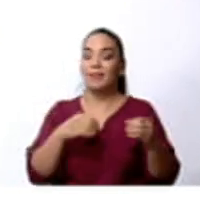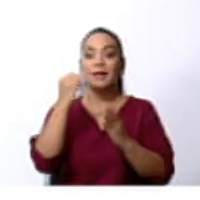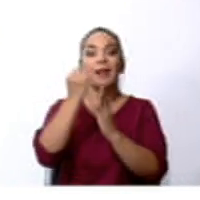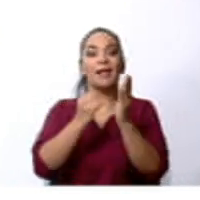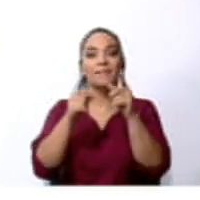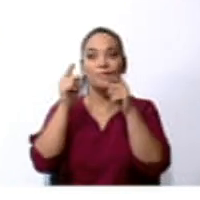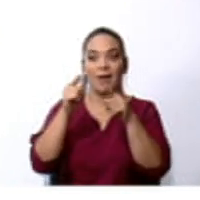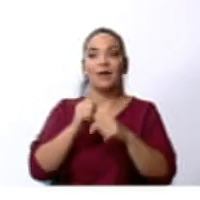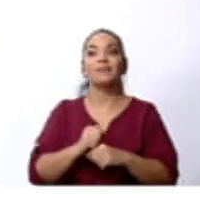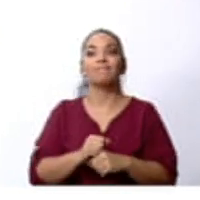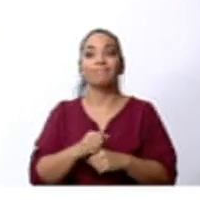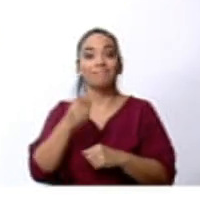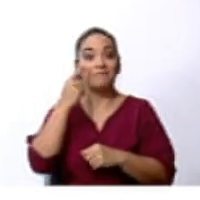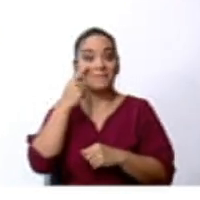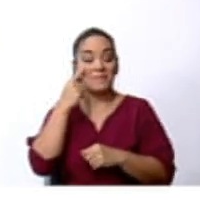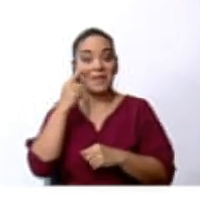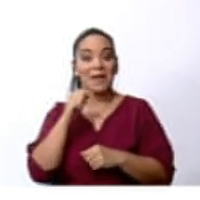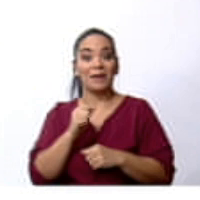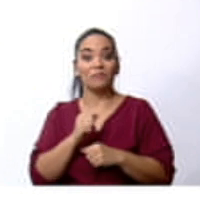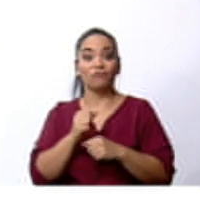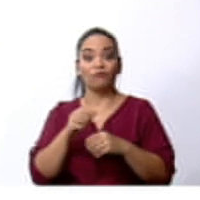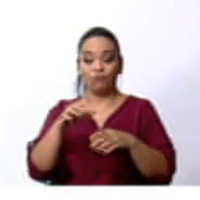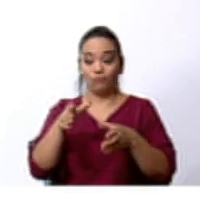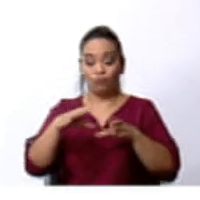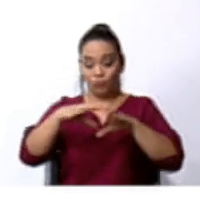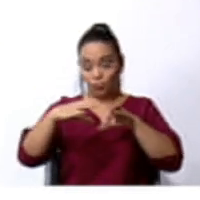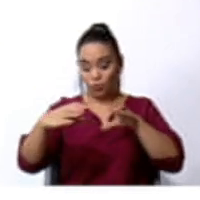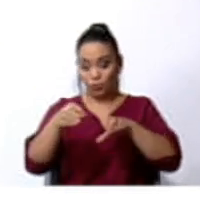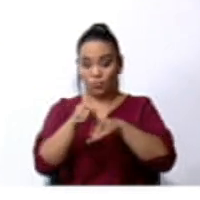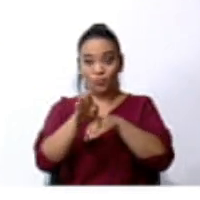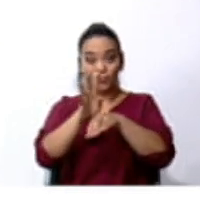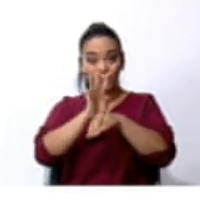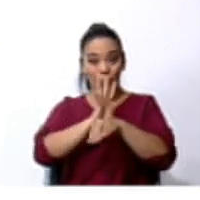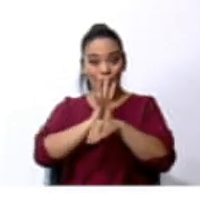de erizo en letra cursiva.